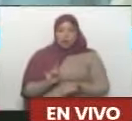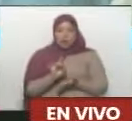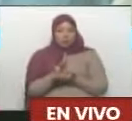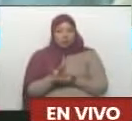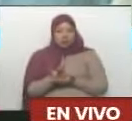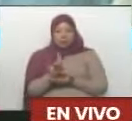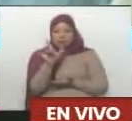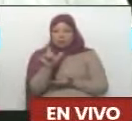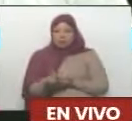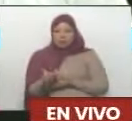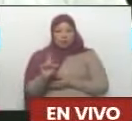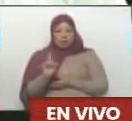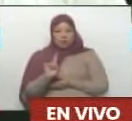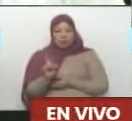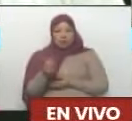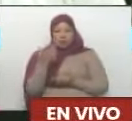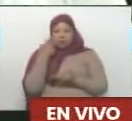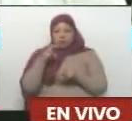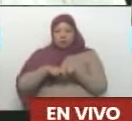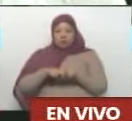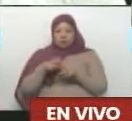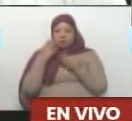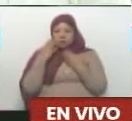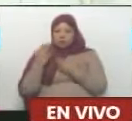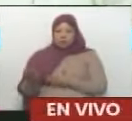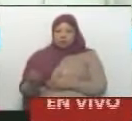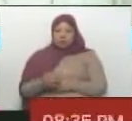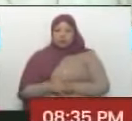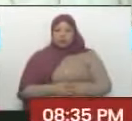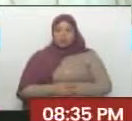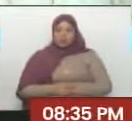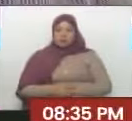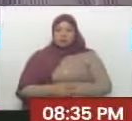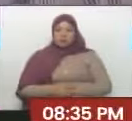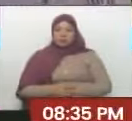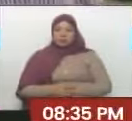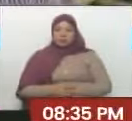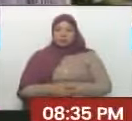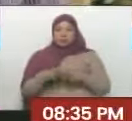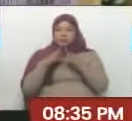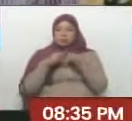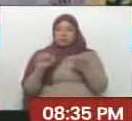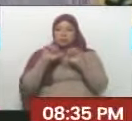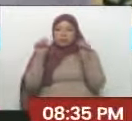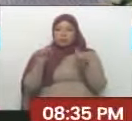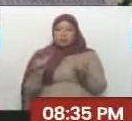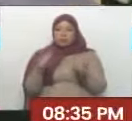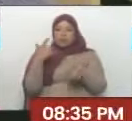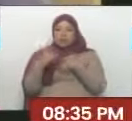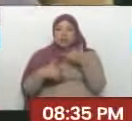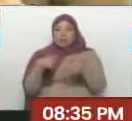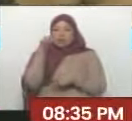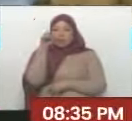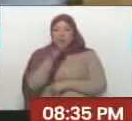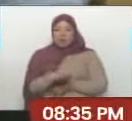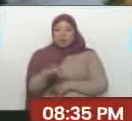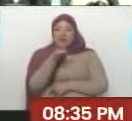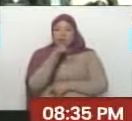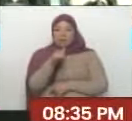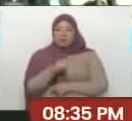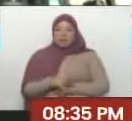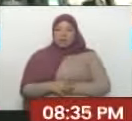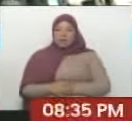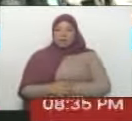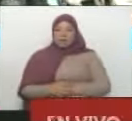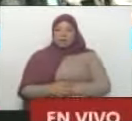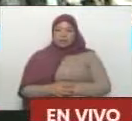expulsado? Bueno, vente para acá, Ignacio. Todo UNEARTE, toda esa estructura. Si UNEARTE tiene que